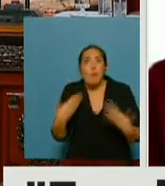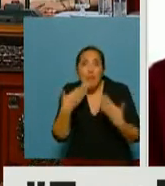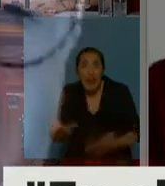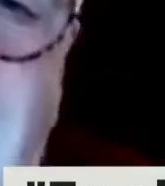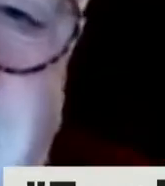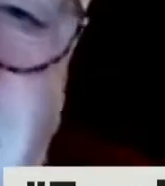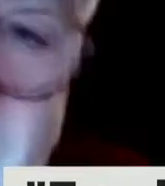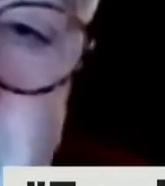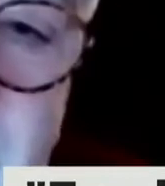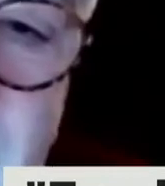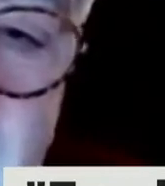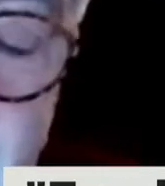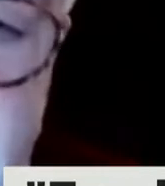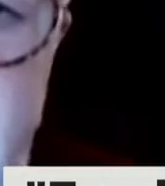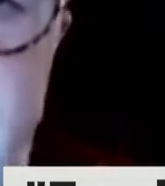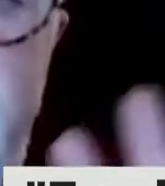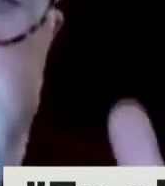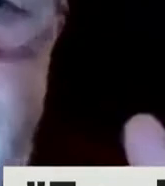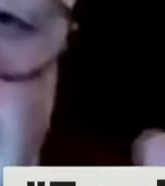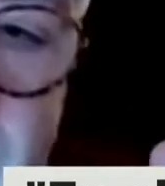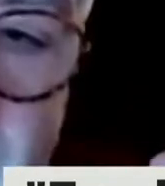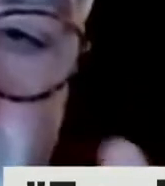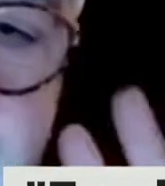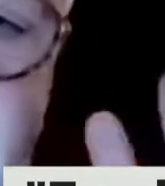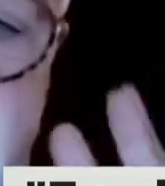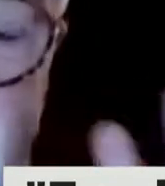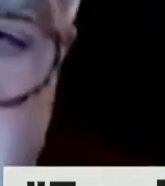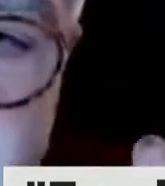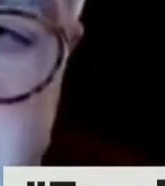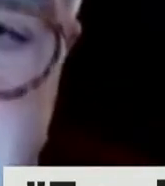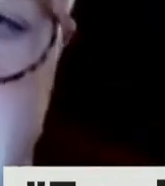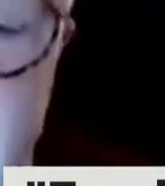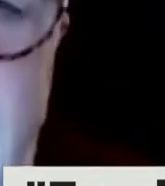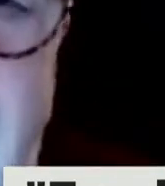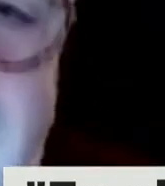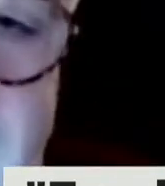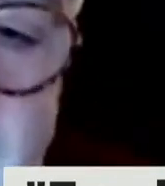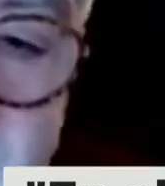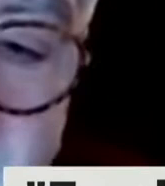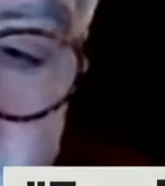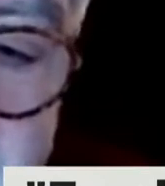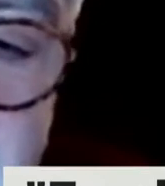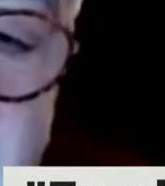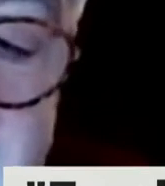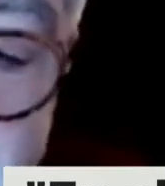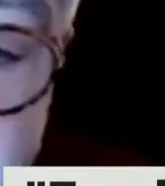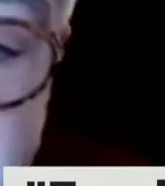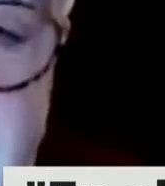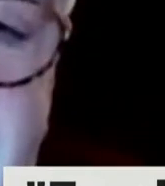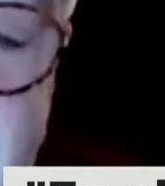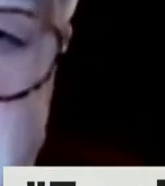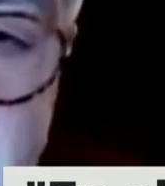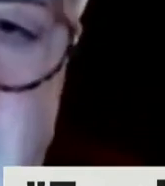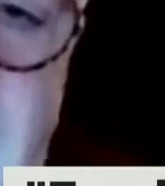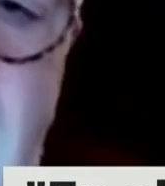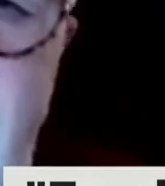digamos, piedras en el camino en la negociación. Yo no soy abogado y en ese sentido no me atrevo a ir demasiado más